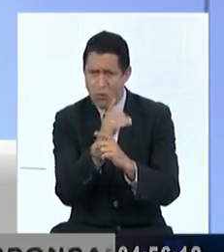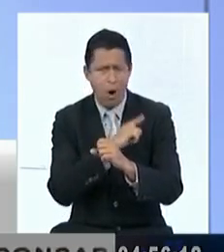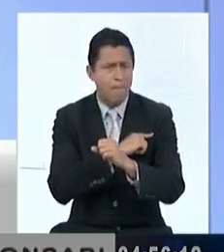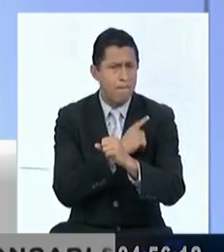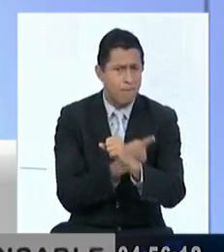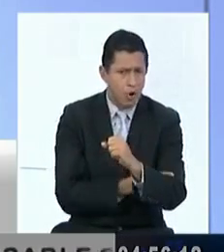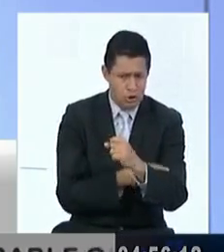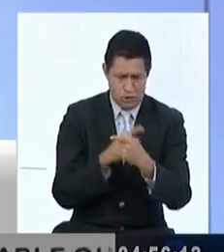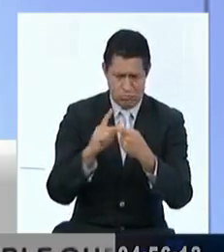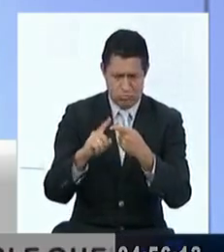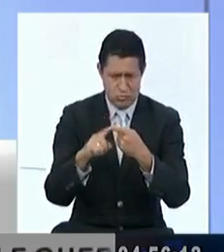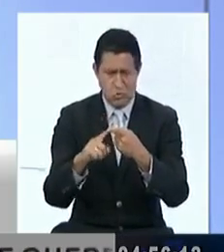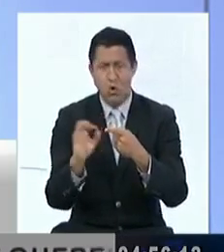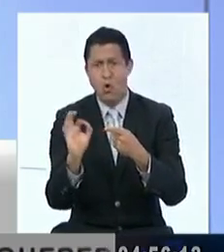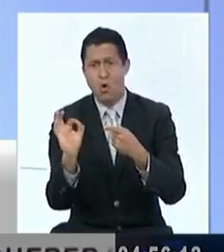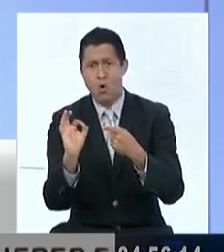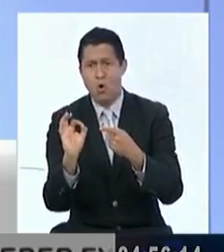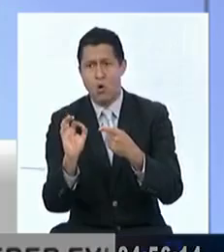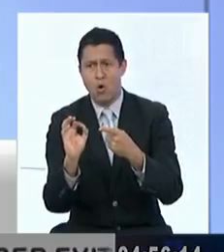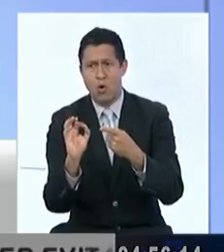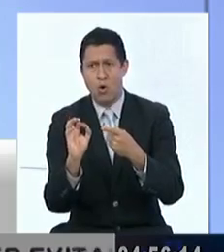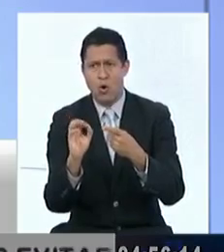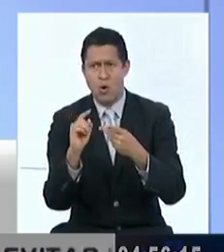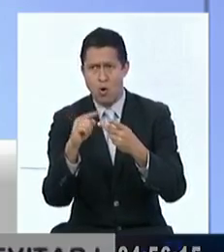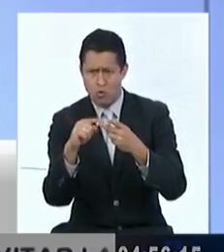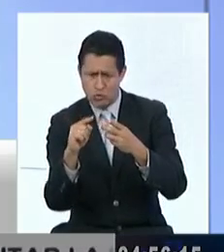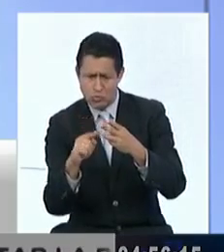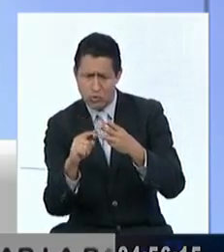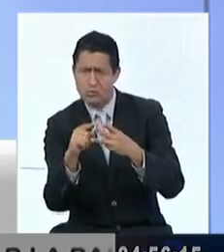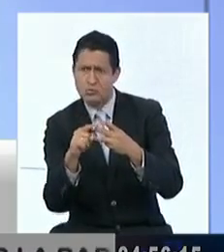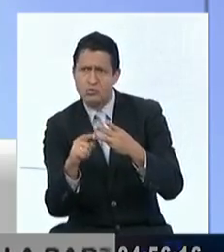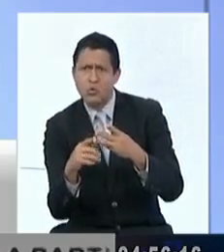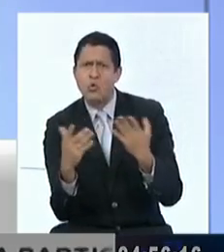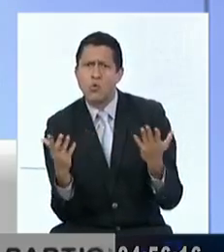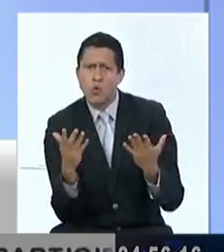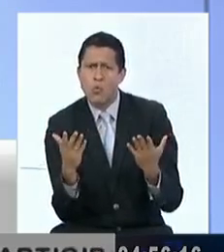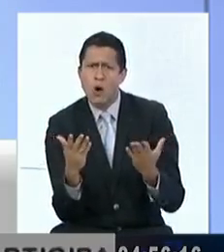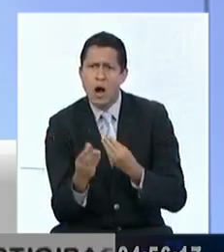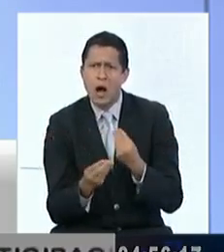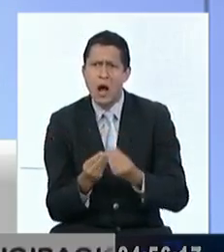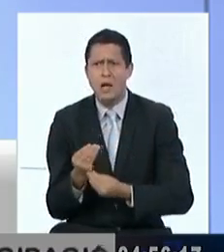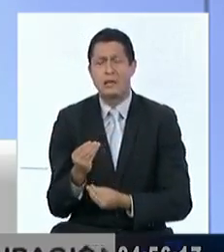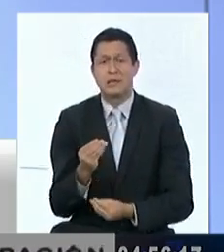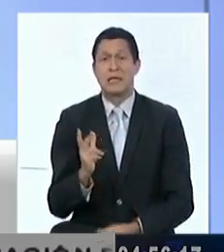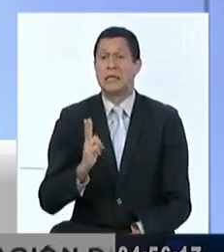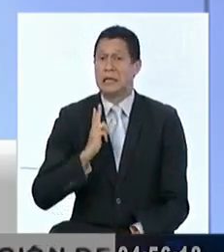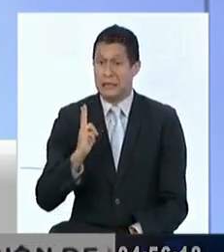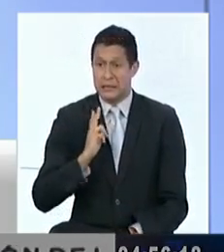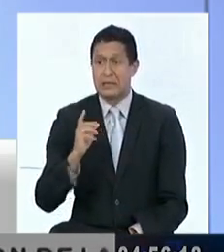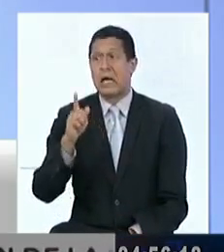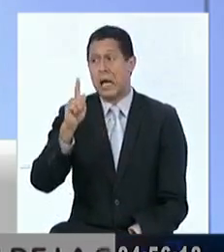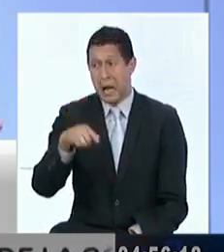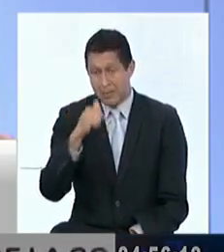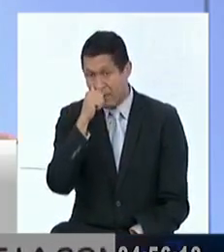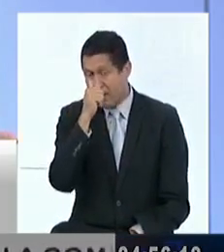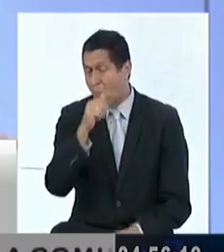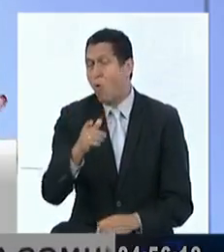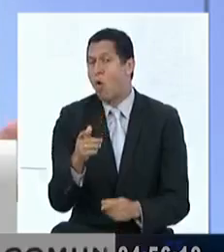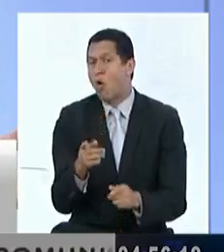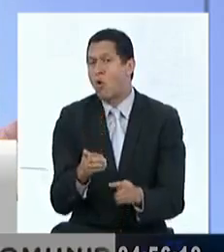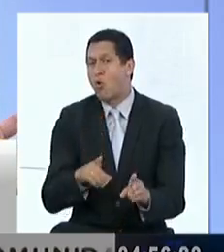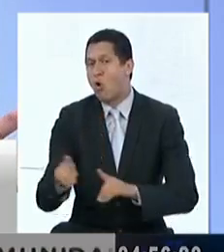si es en este caso en otro los aspectos pero cómo hacer para que este gerente también tenga una persona que lo ayude porque